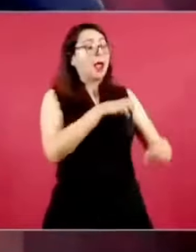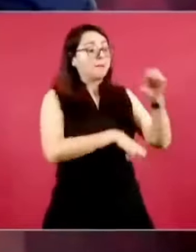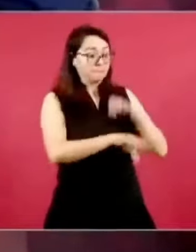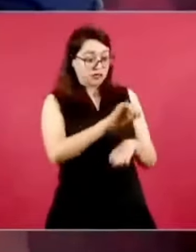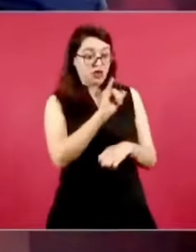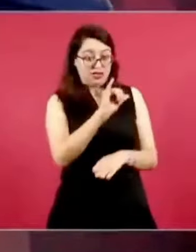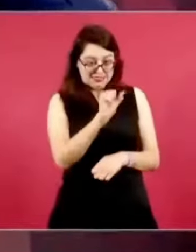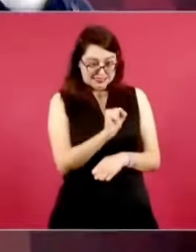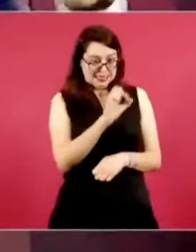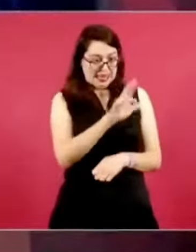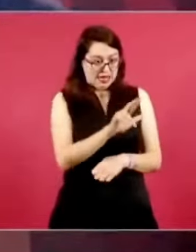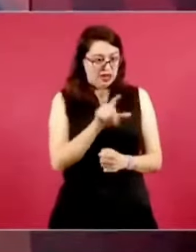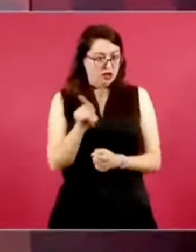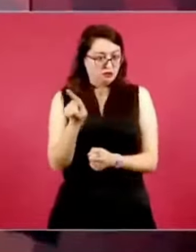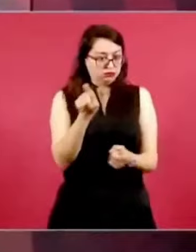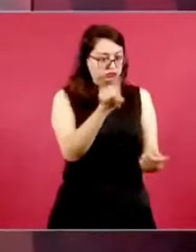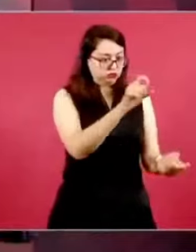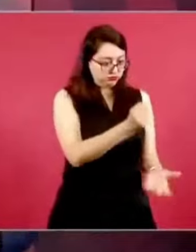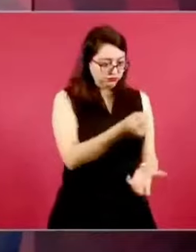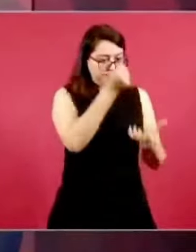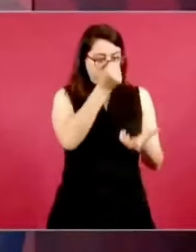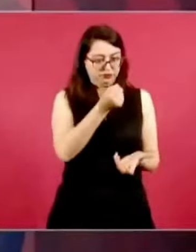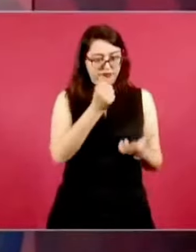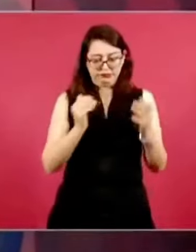recauda de los